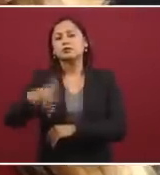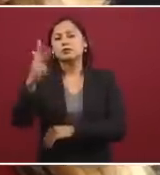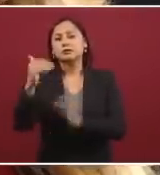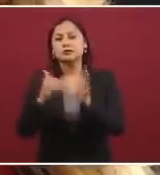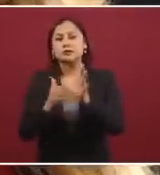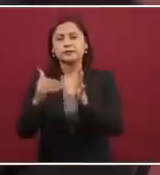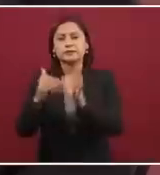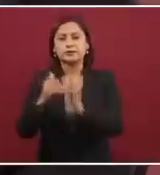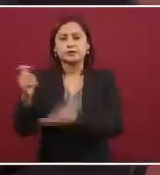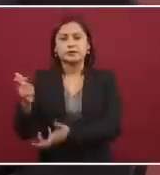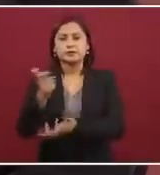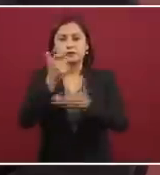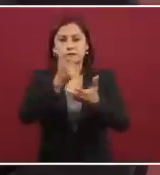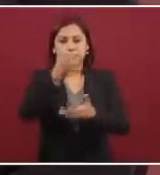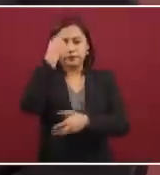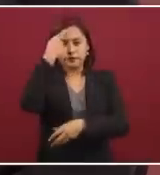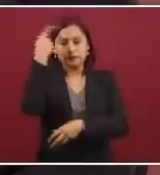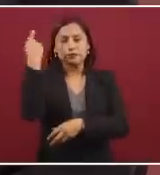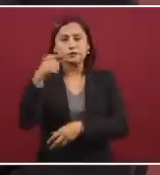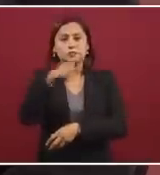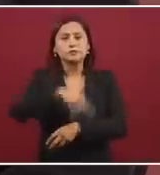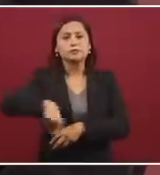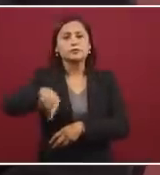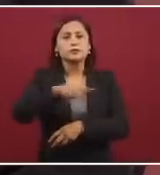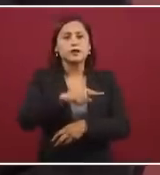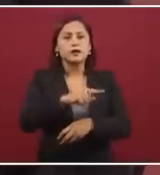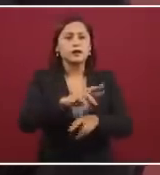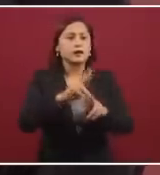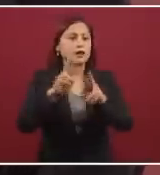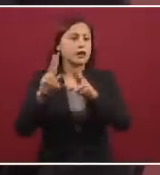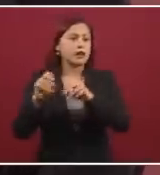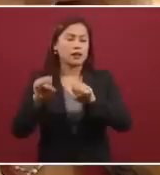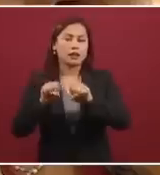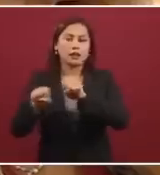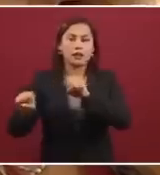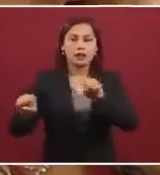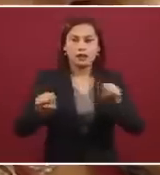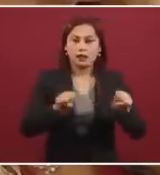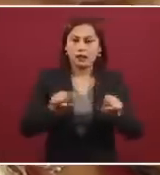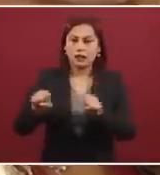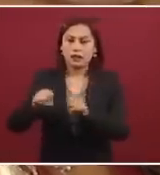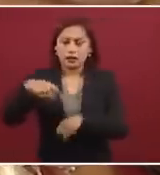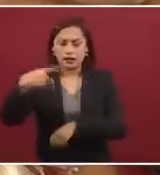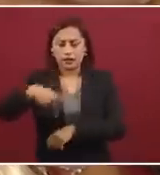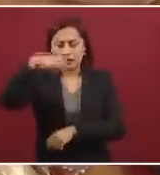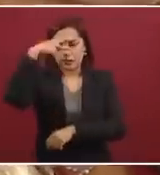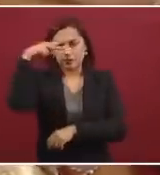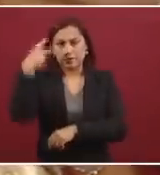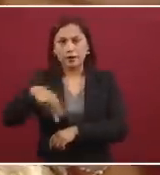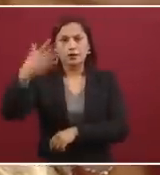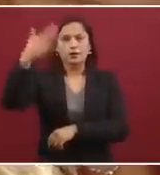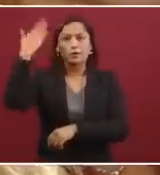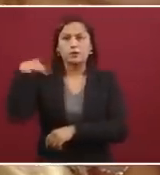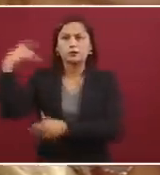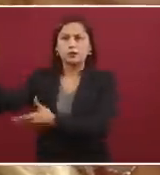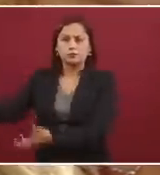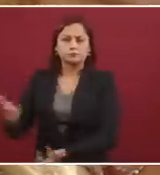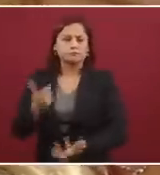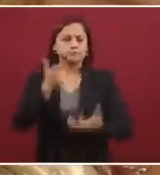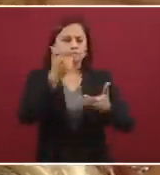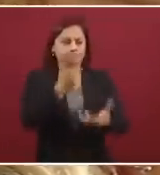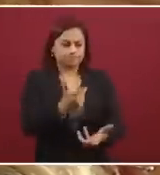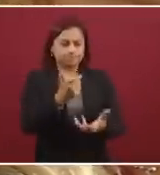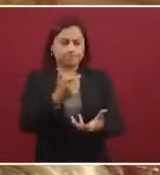y la reconstrucción de zonas afectadas por el terremoto que sacudió a nuestro país cuál fue el reporte que le